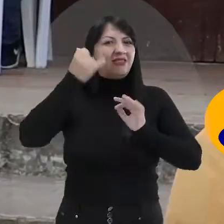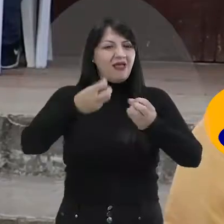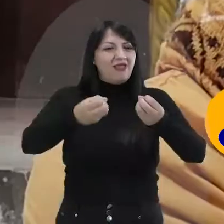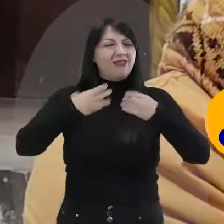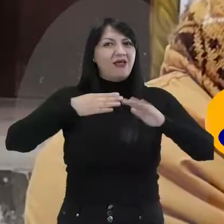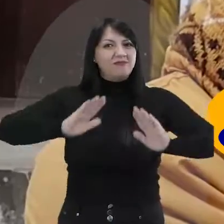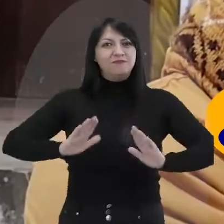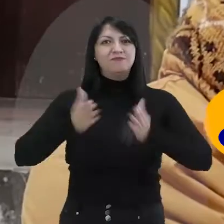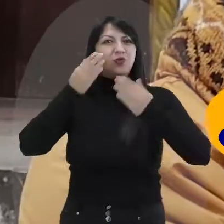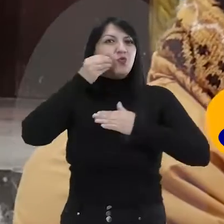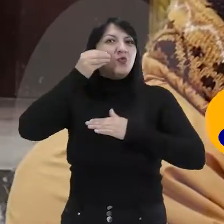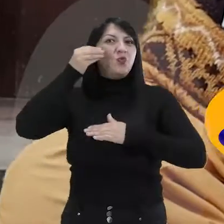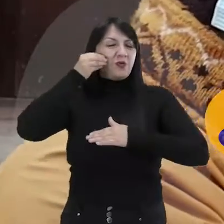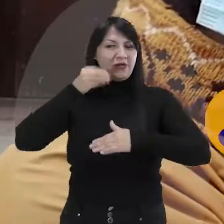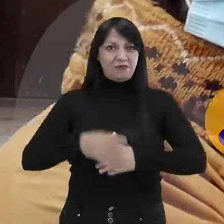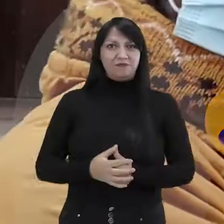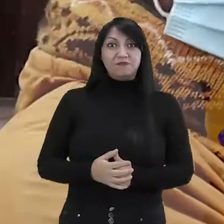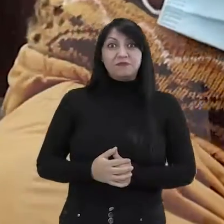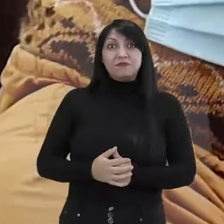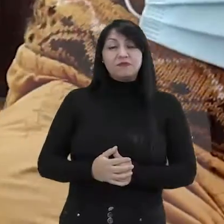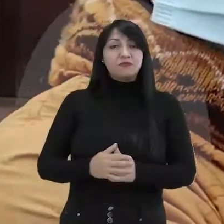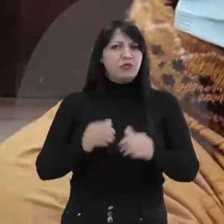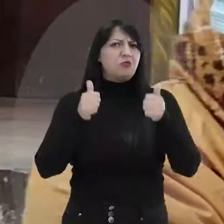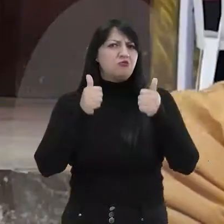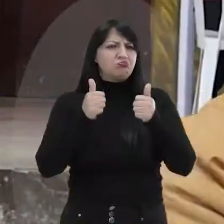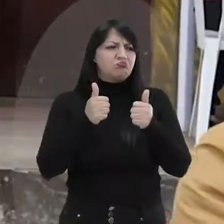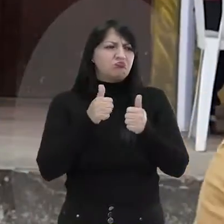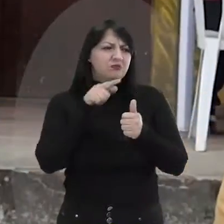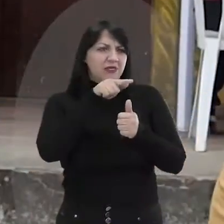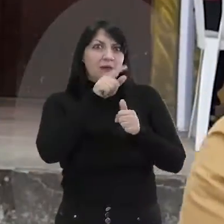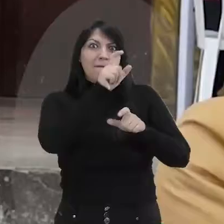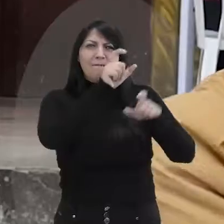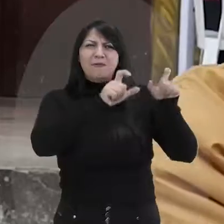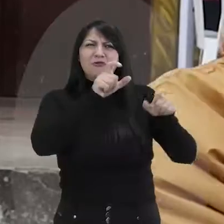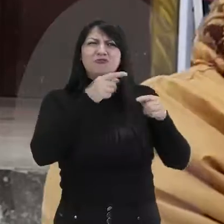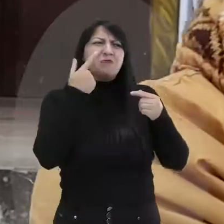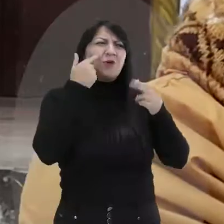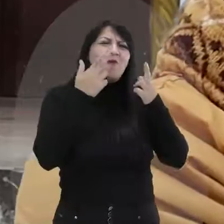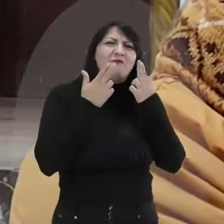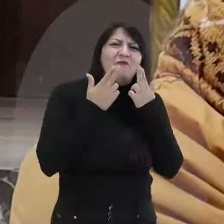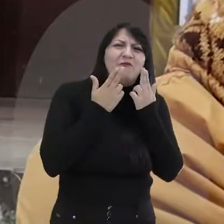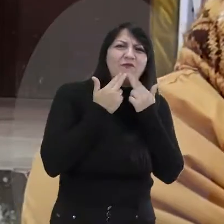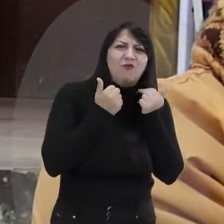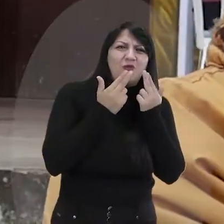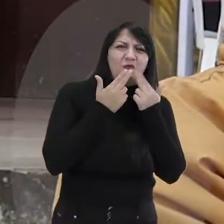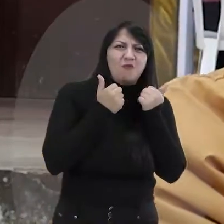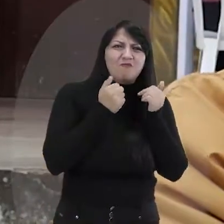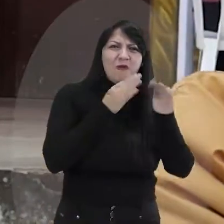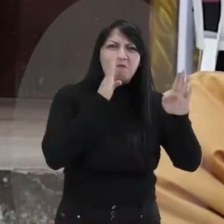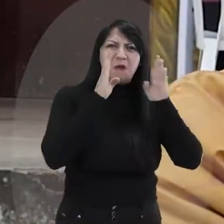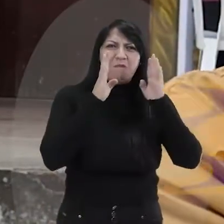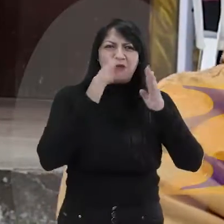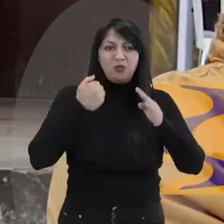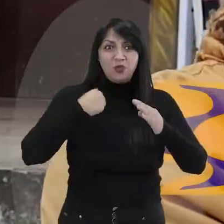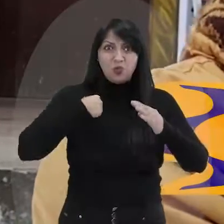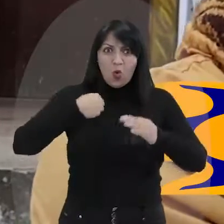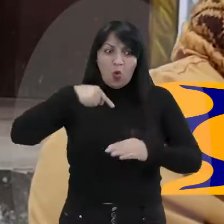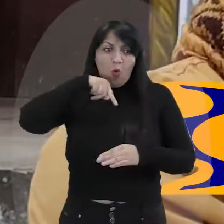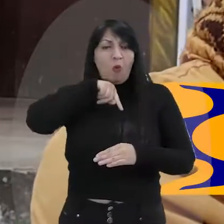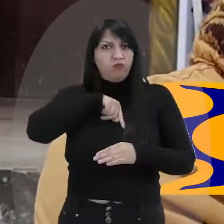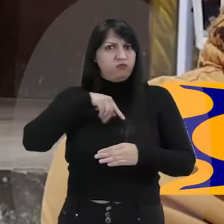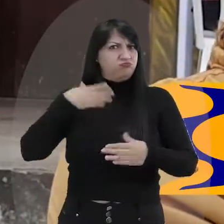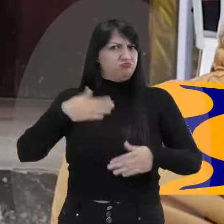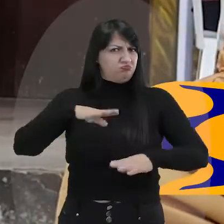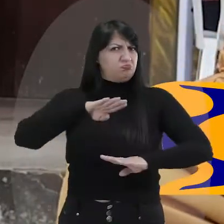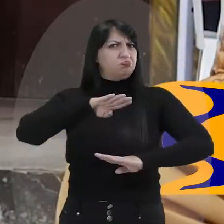bueno, pues excelente esa idea de que se transporte hasta acá. Muy bien, todo el personal muy